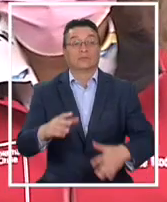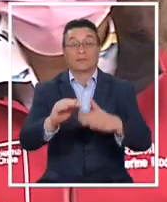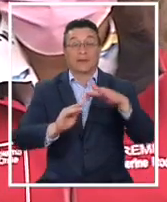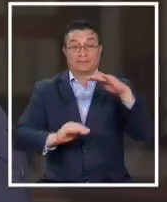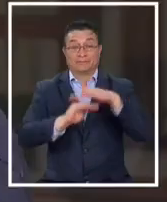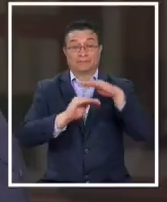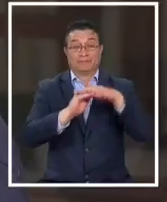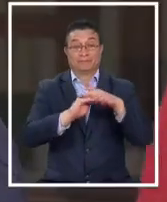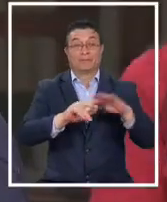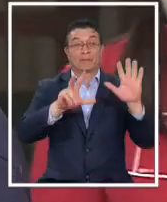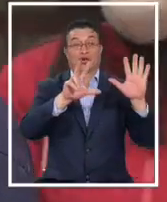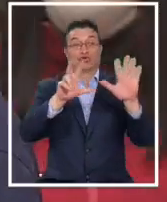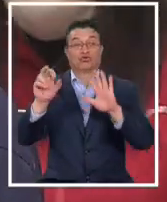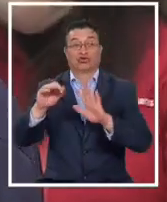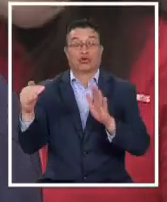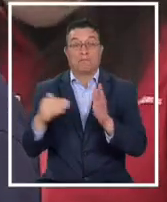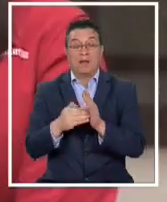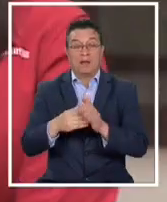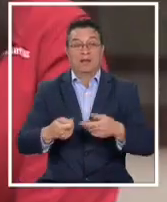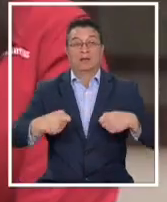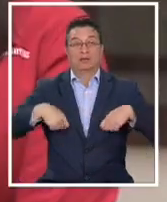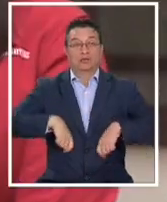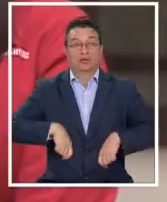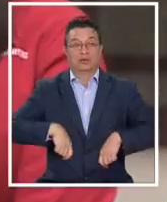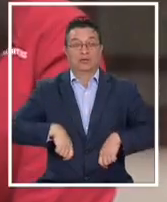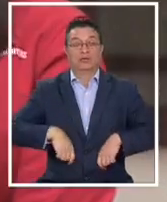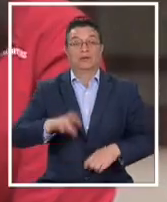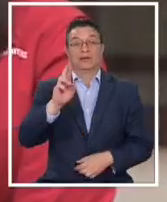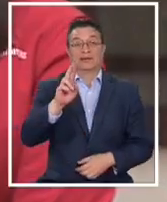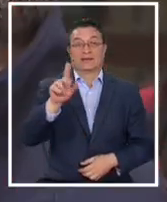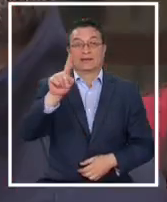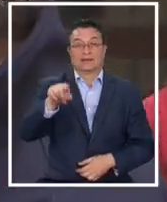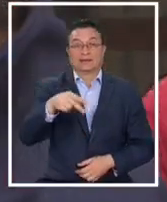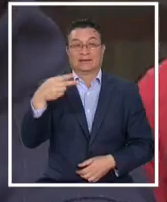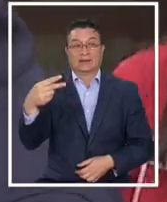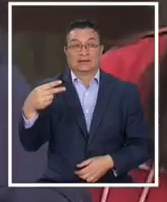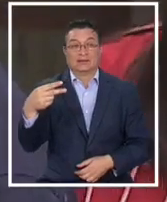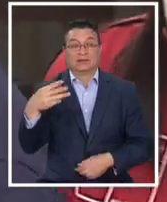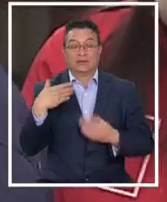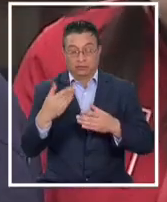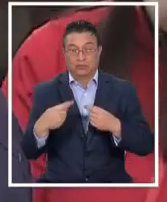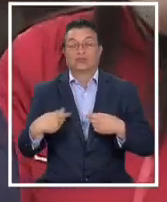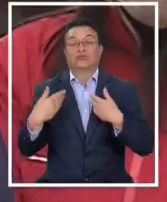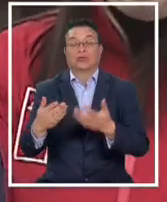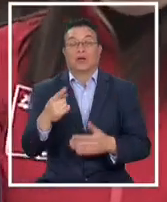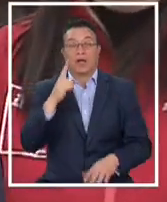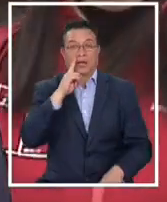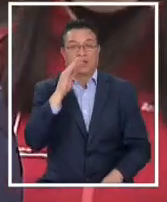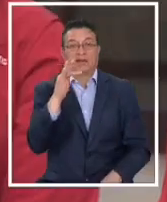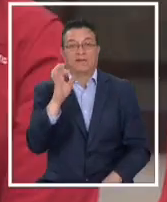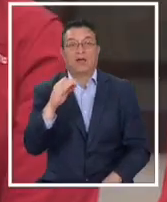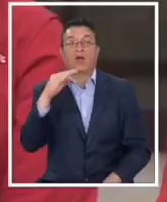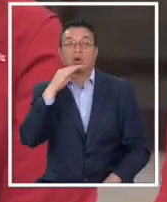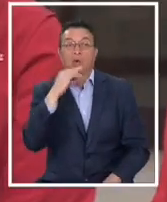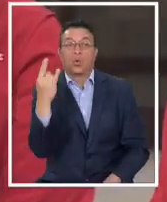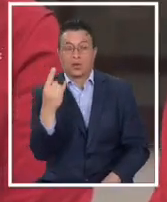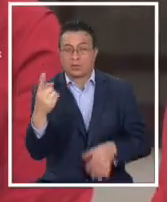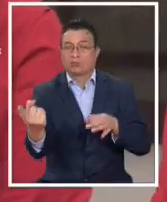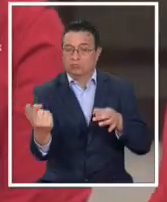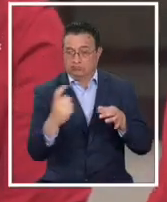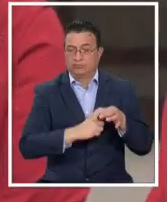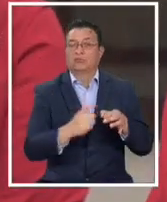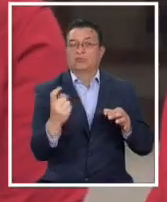límite son 800 mil pesos de ingreso. Se saca el registro social de hogares, va a recibir el ingreso familiar de emergencia.